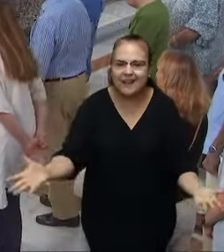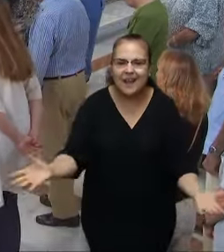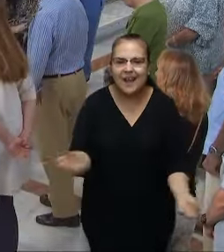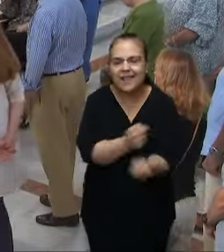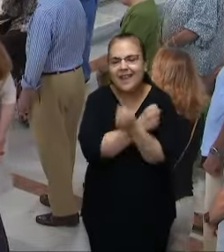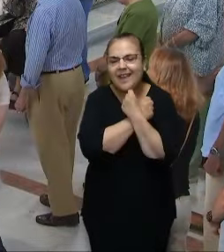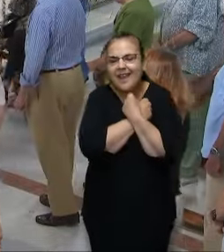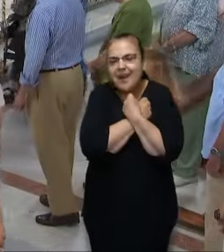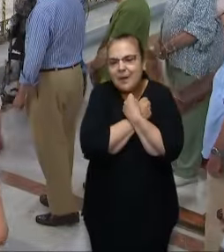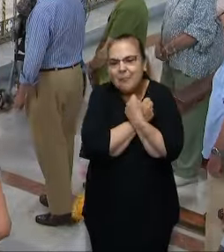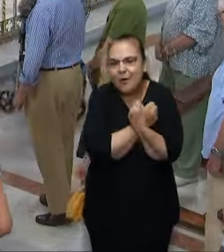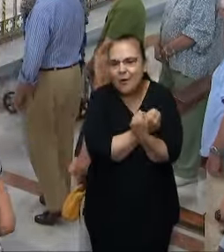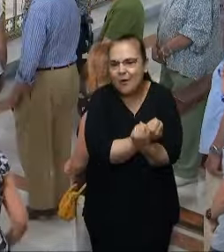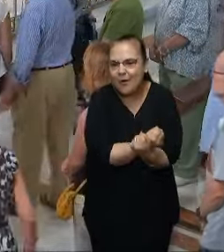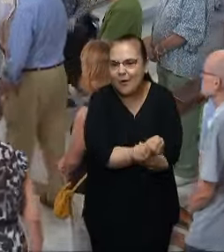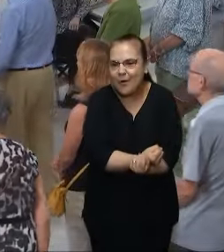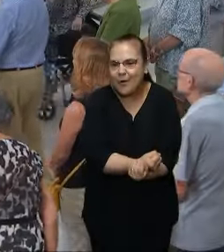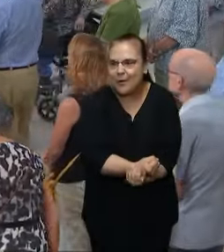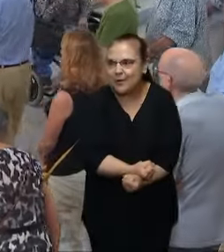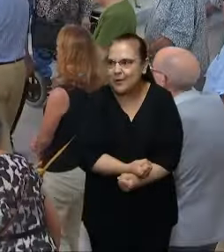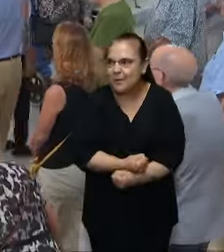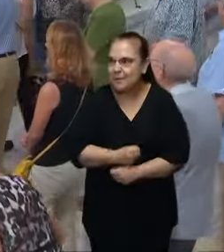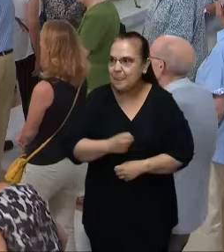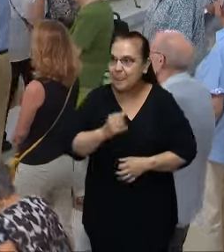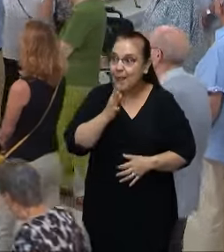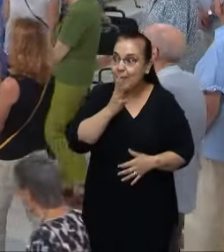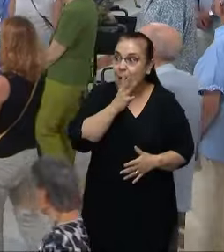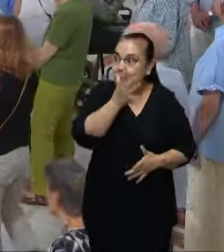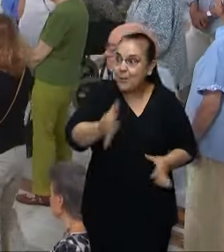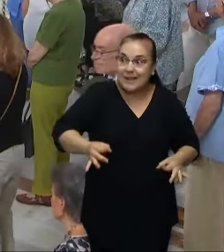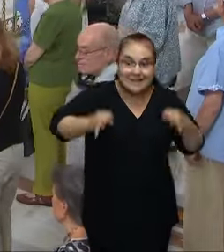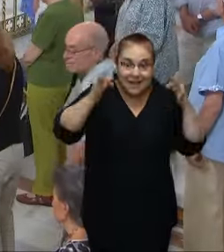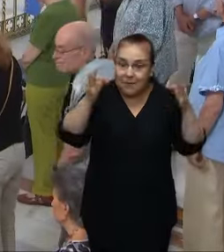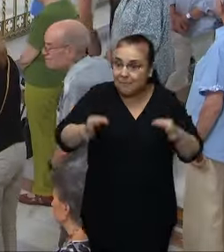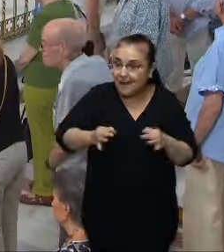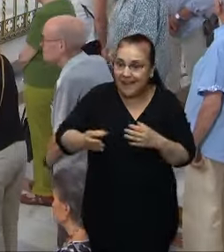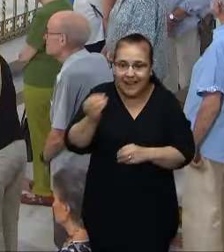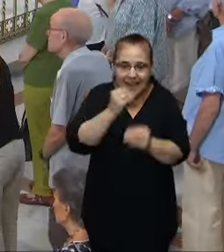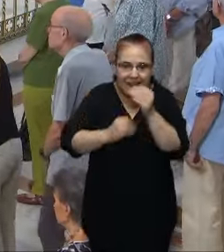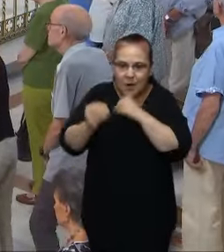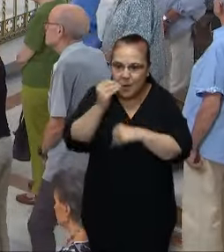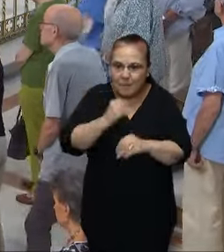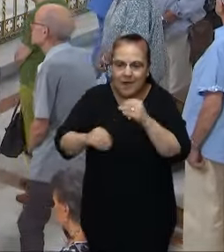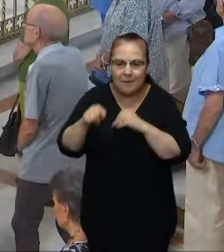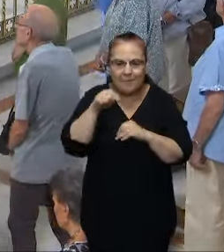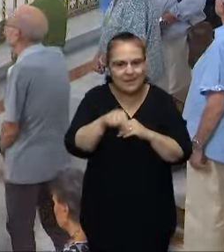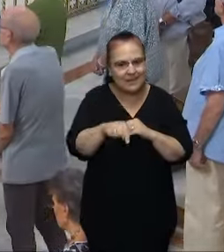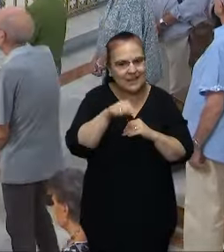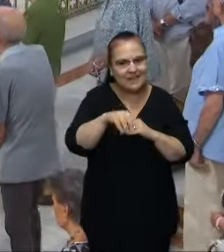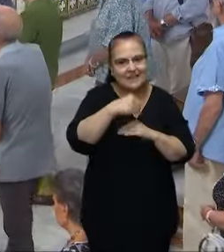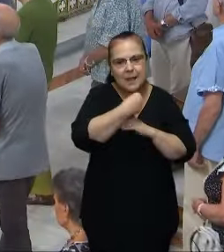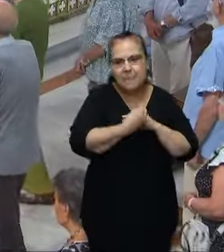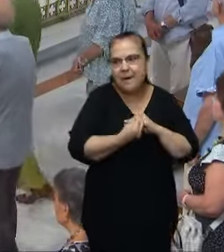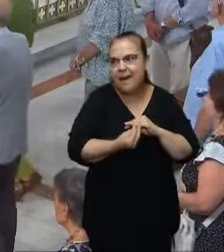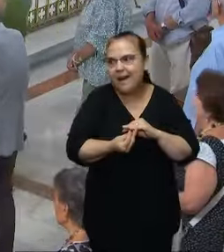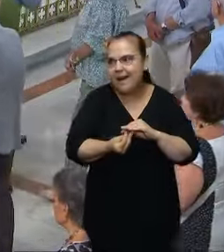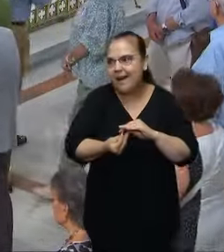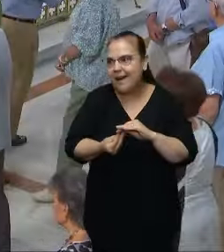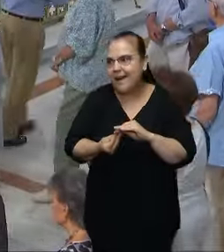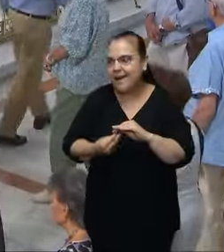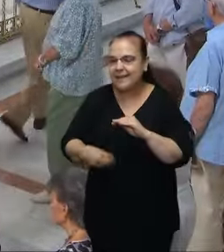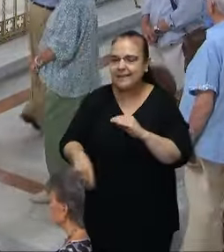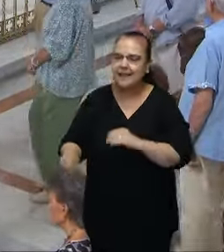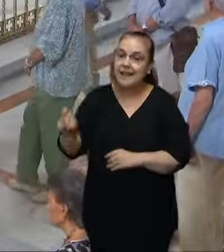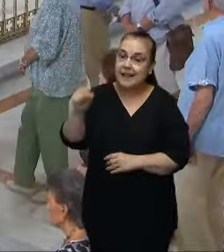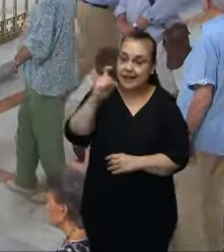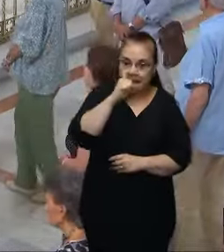fraterna del amor pues siempre que comemos de este